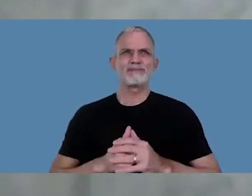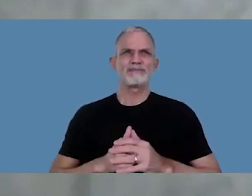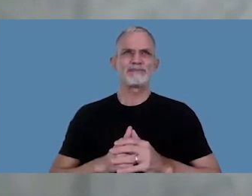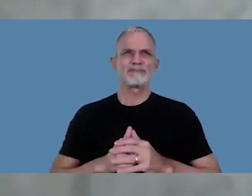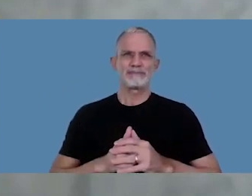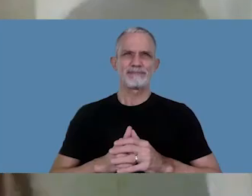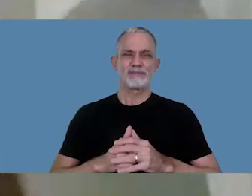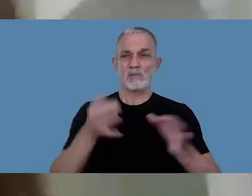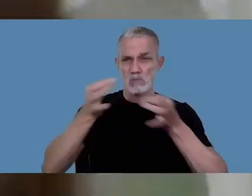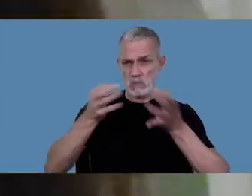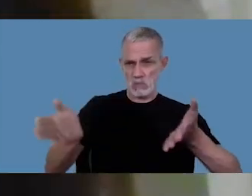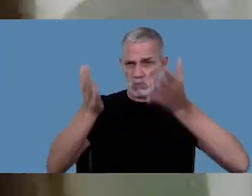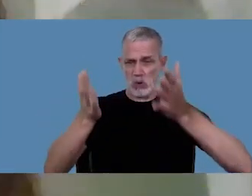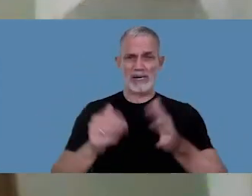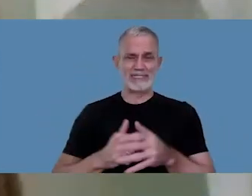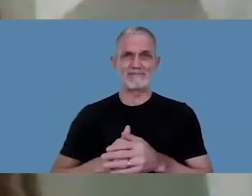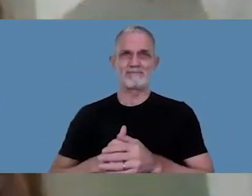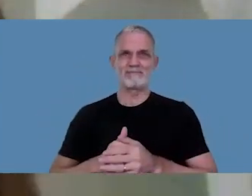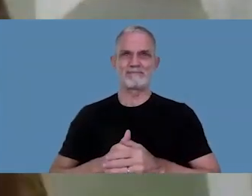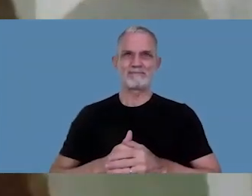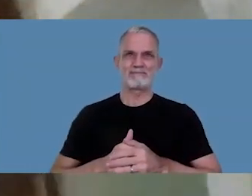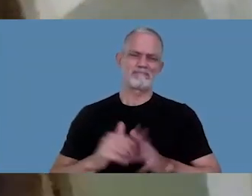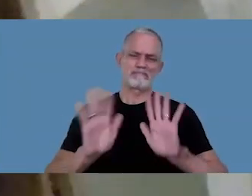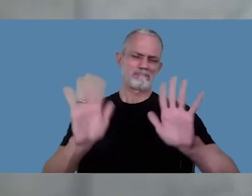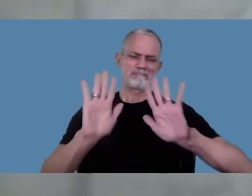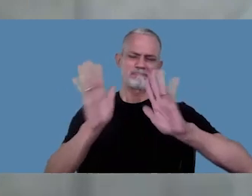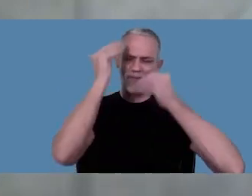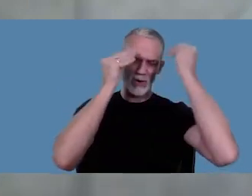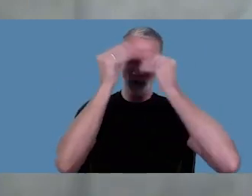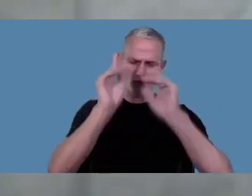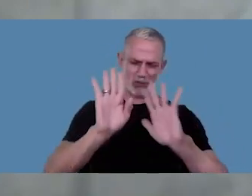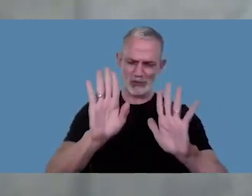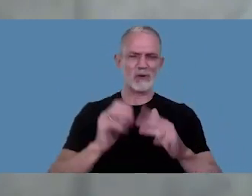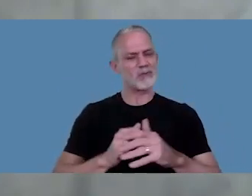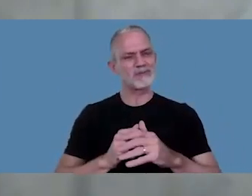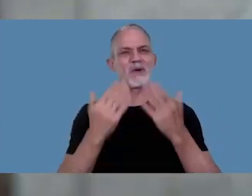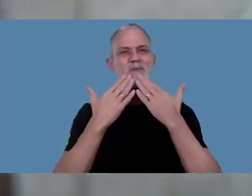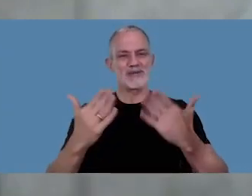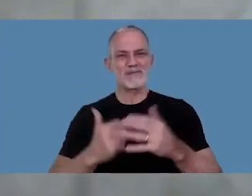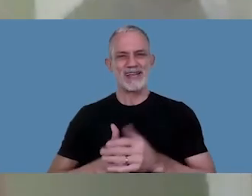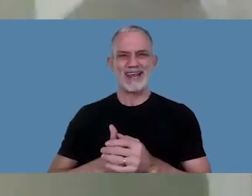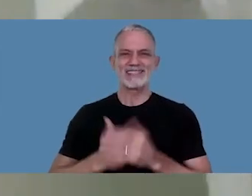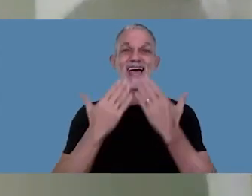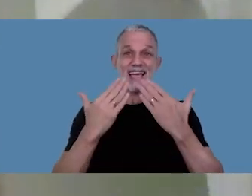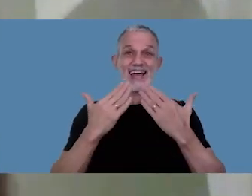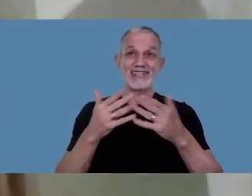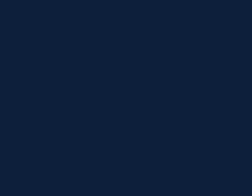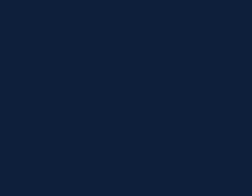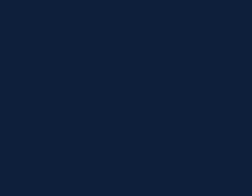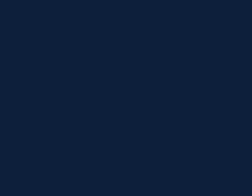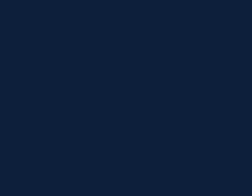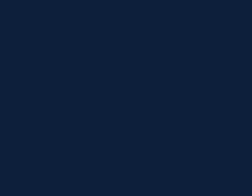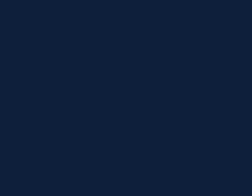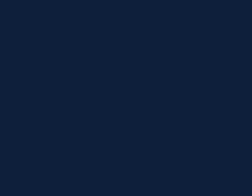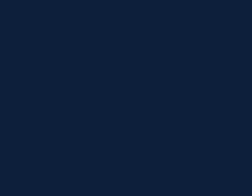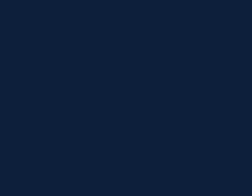charlando esos Si no, temas. te la hago llegar después. No, no te Ningún preocupes. problema. Listo, muchas Muchísimas gracias. gracias a todos y gracias Nos por vemos. acompañarnos, de verdad.